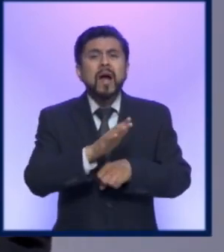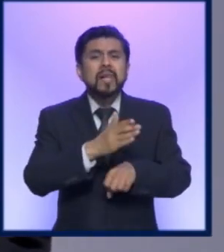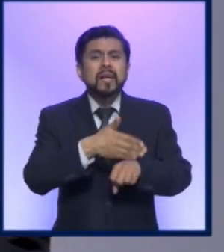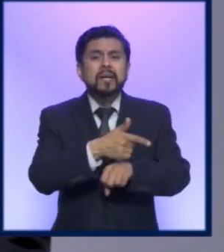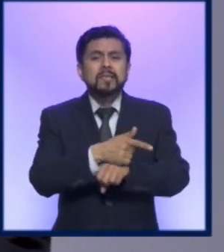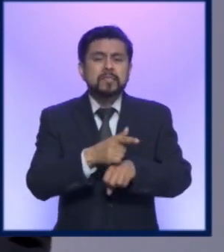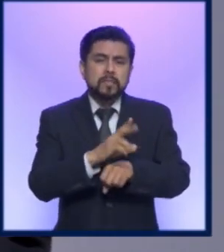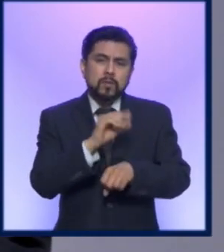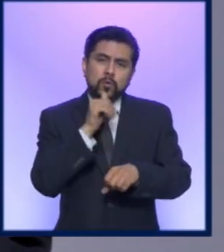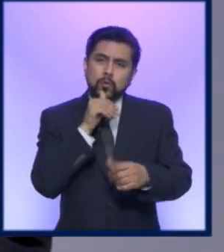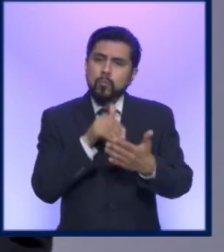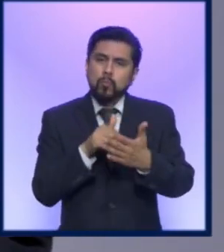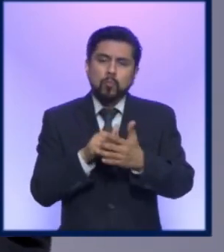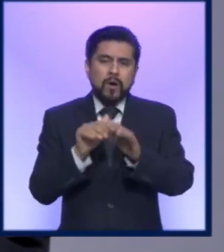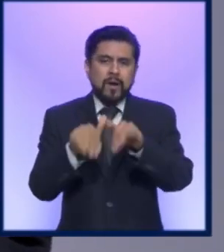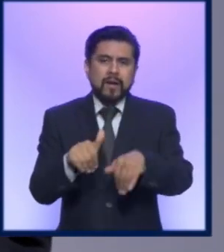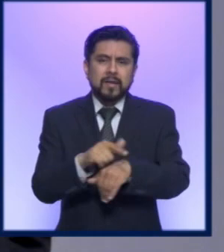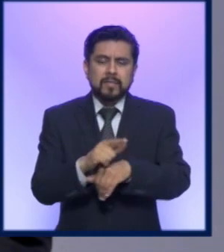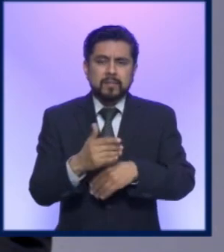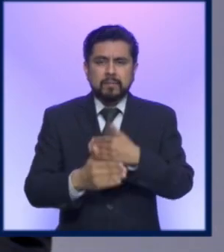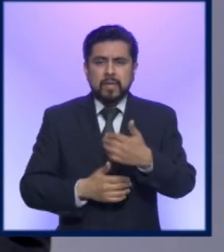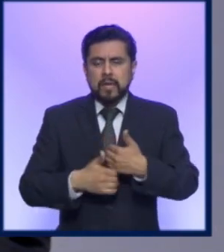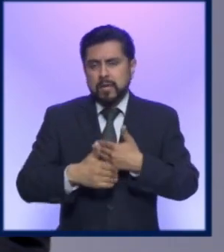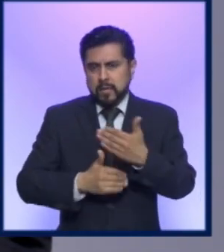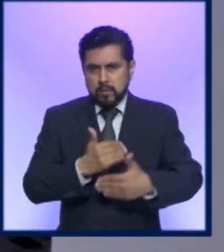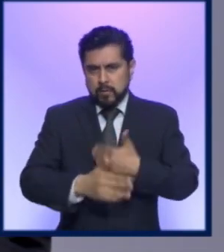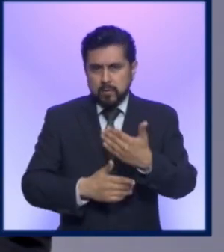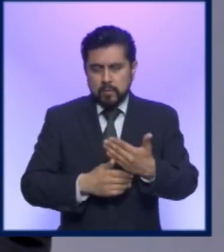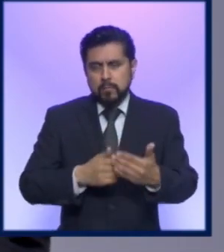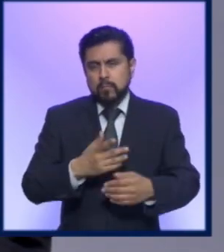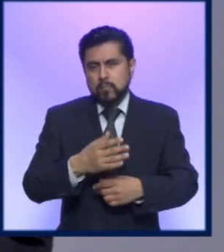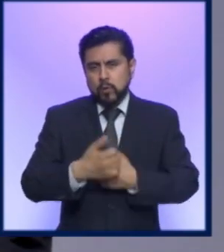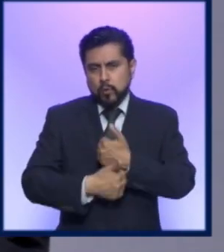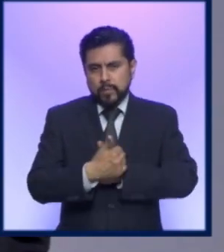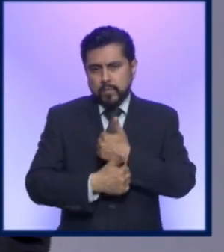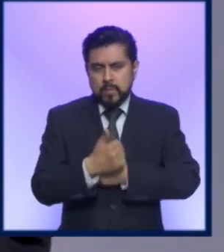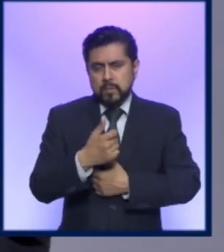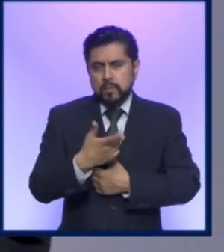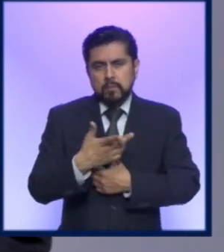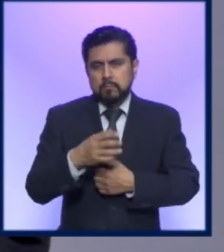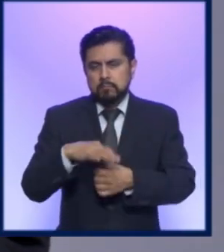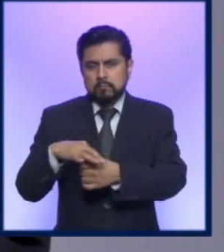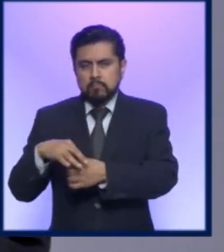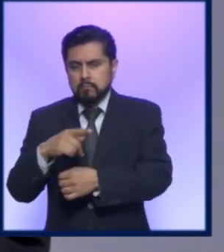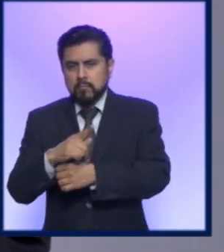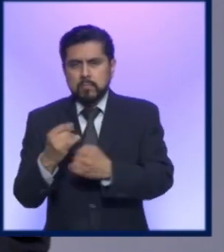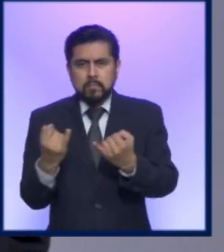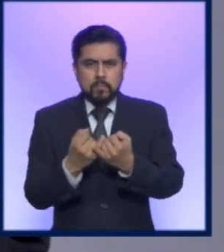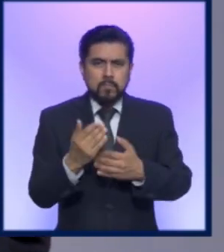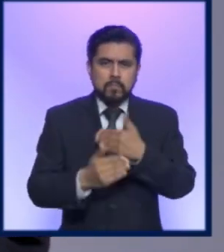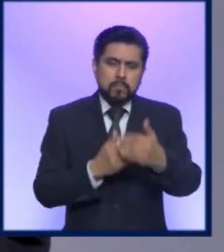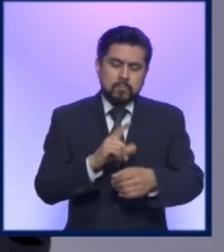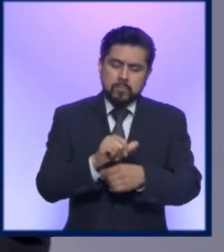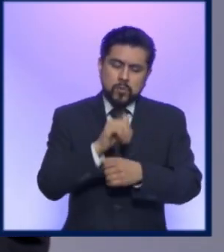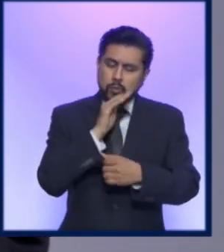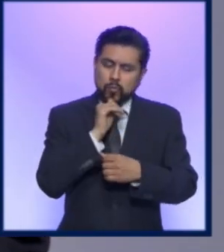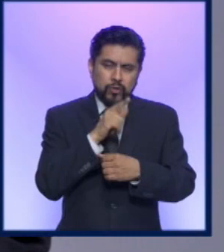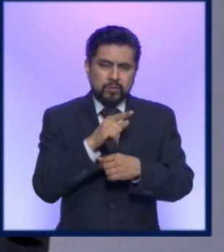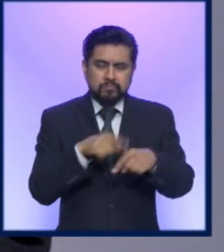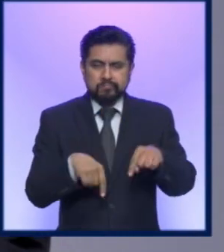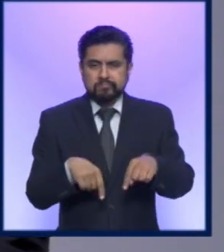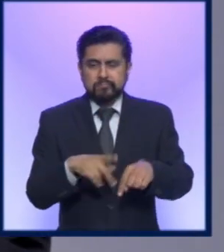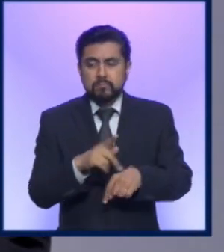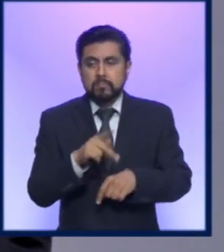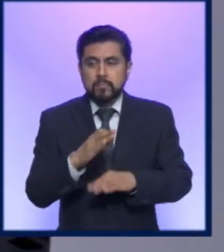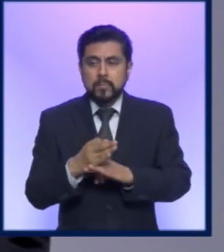un proceso electoral eh Por el proceso electoral el cual estaba contendiendo como por los procesos electorales subsecuentes entonces bueno